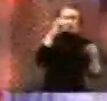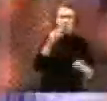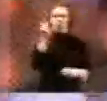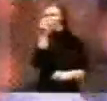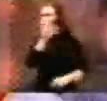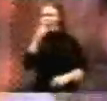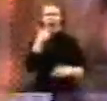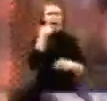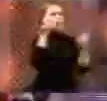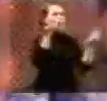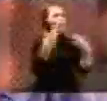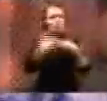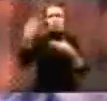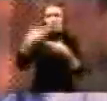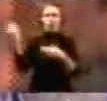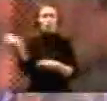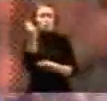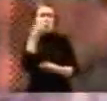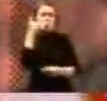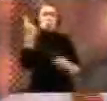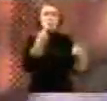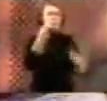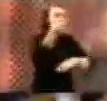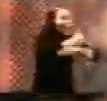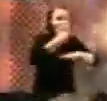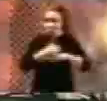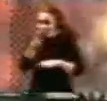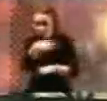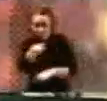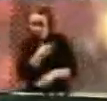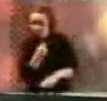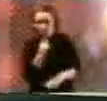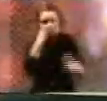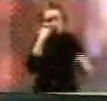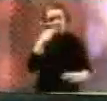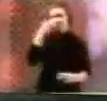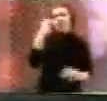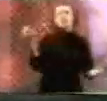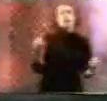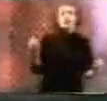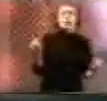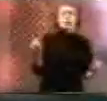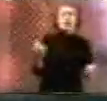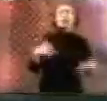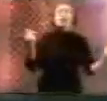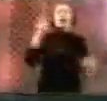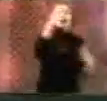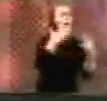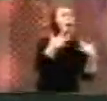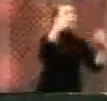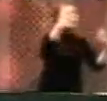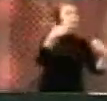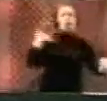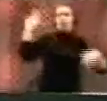nuevo, que no gustan los jurados, pues a mí lo que me importa, que diviertan a este